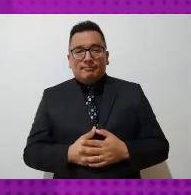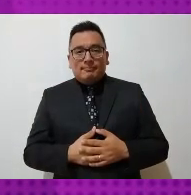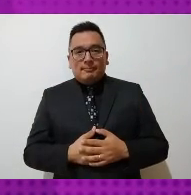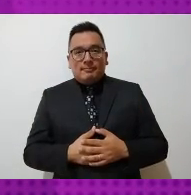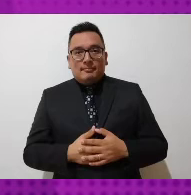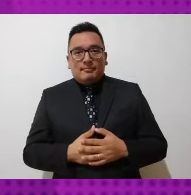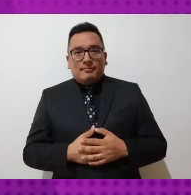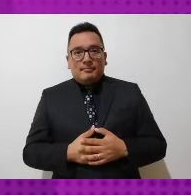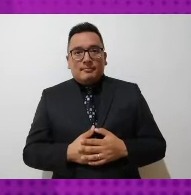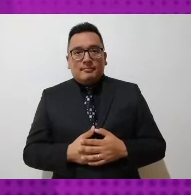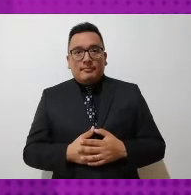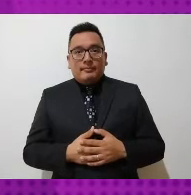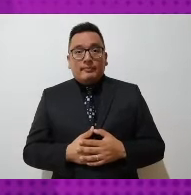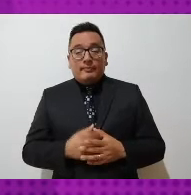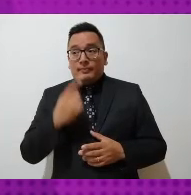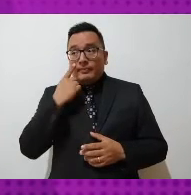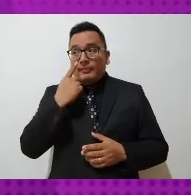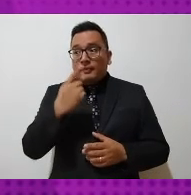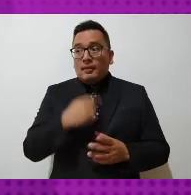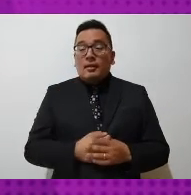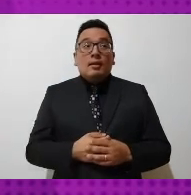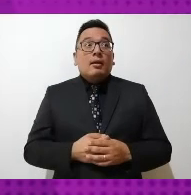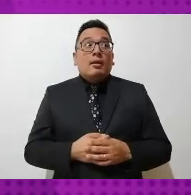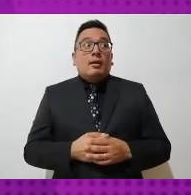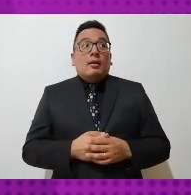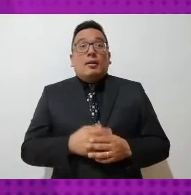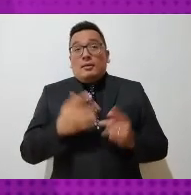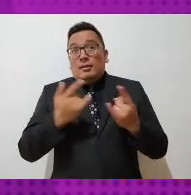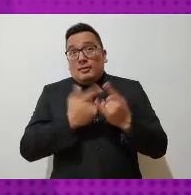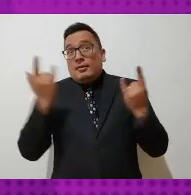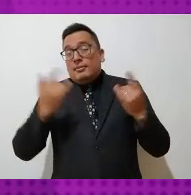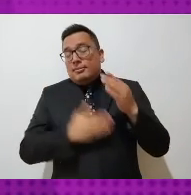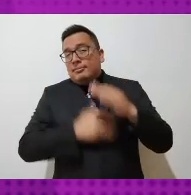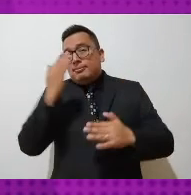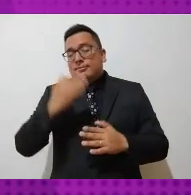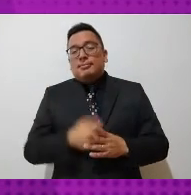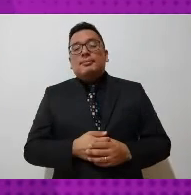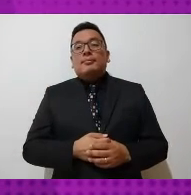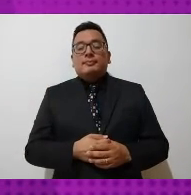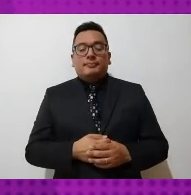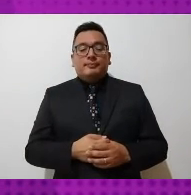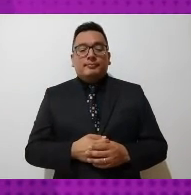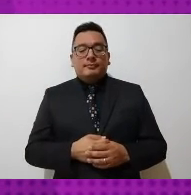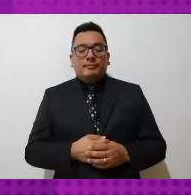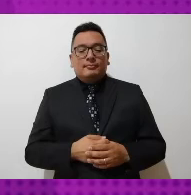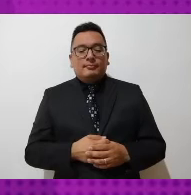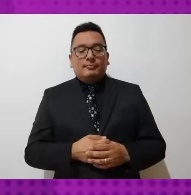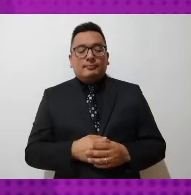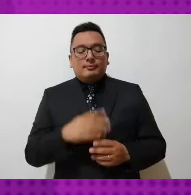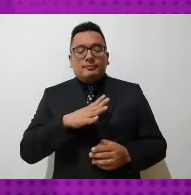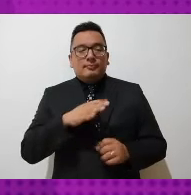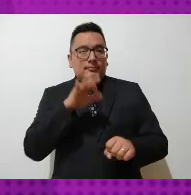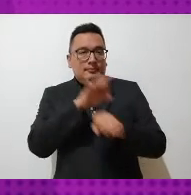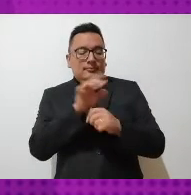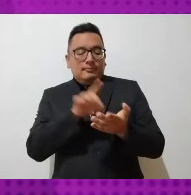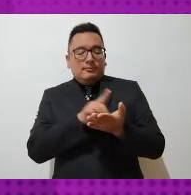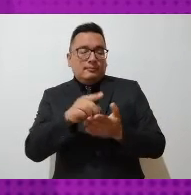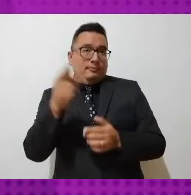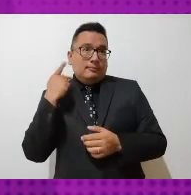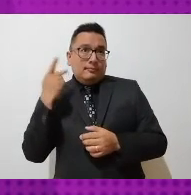un poco sobre eso? Yo creo que un caso de éxito muy palpable de protección a